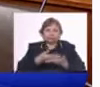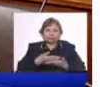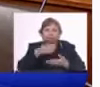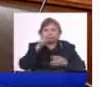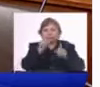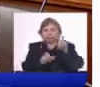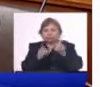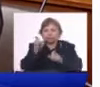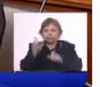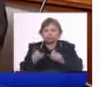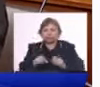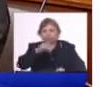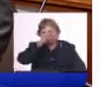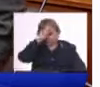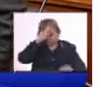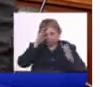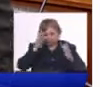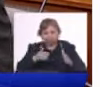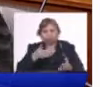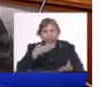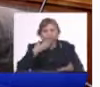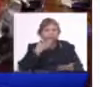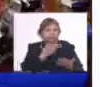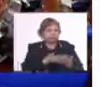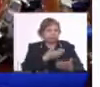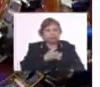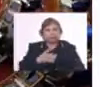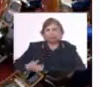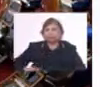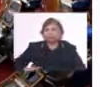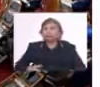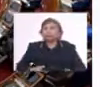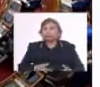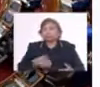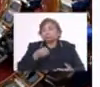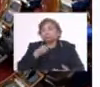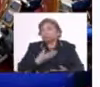por la población peruana. Muchas gracias, presidente. Bien.